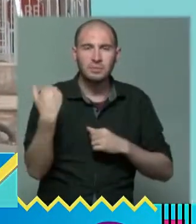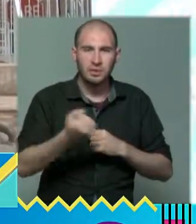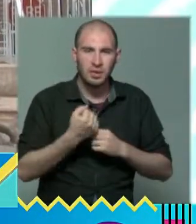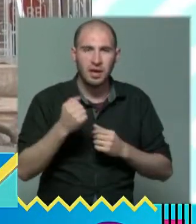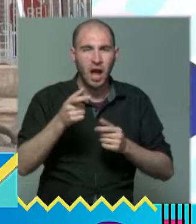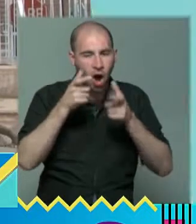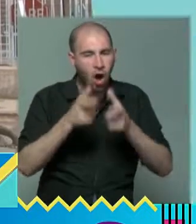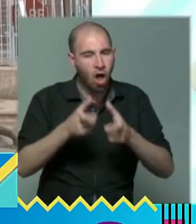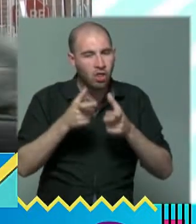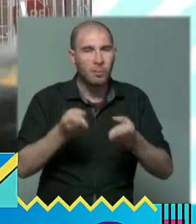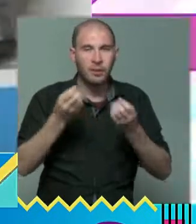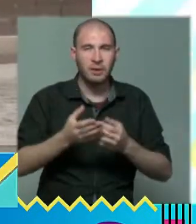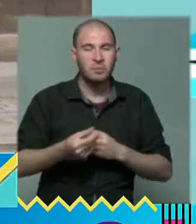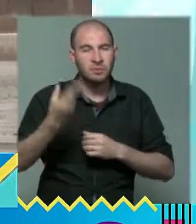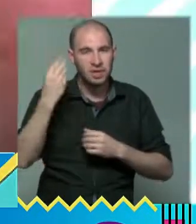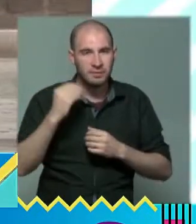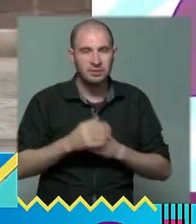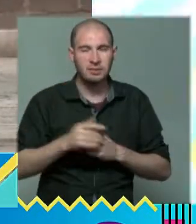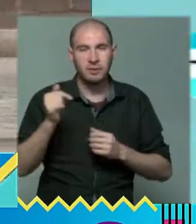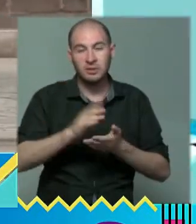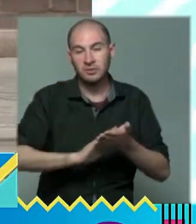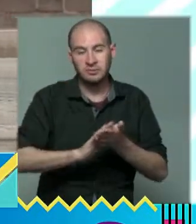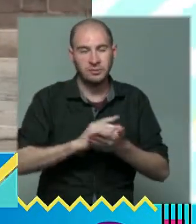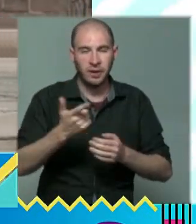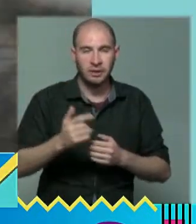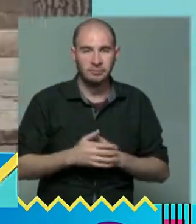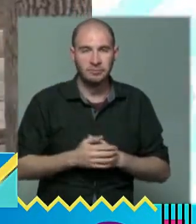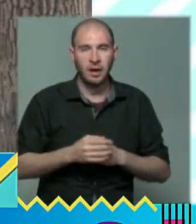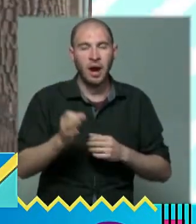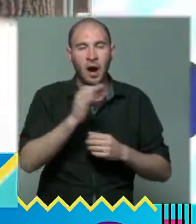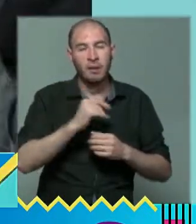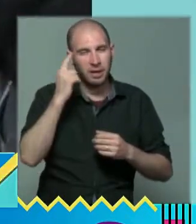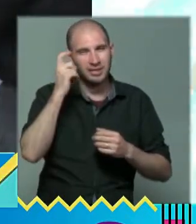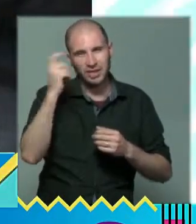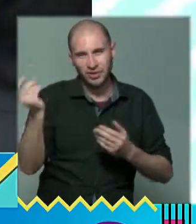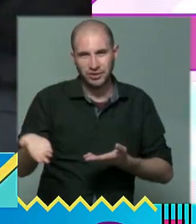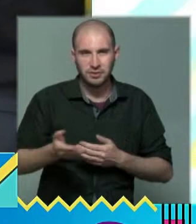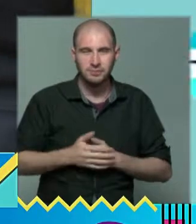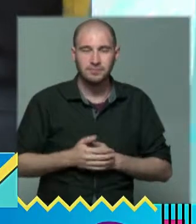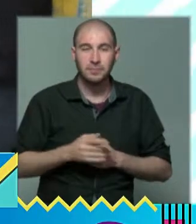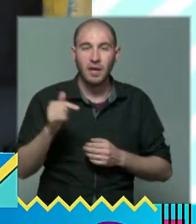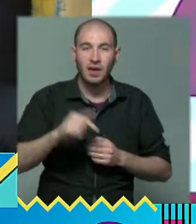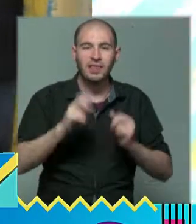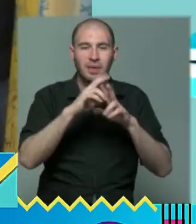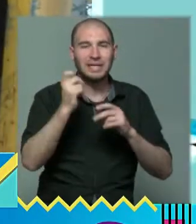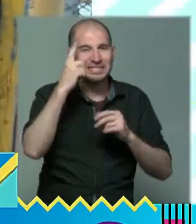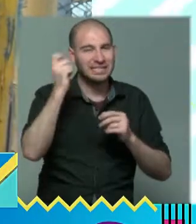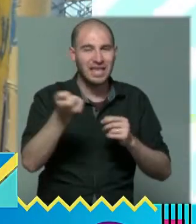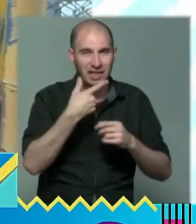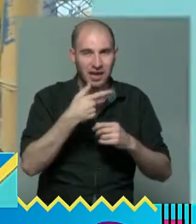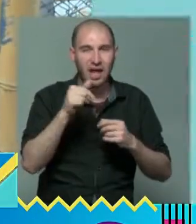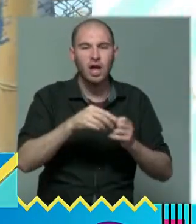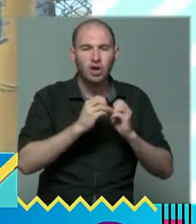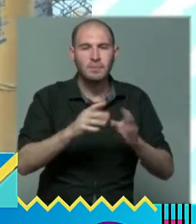a controlarla, porque muchas veces no se tiene una solución, visto desde el punto de vista psicológico. Claro. Ahora, desde el punto de vista psiquiátrico, se inició